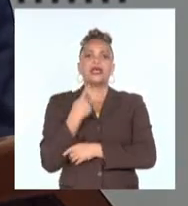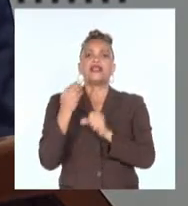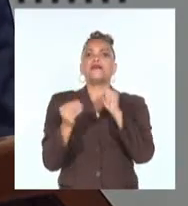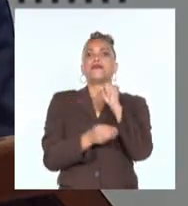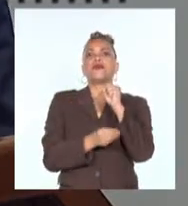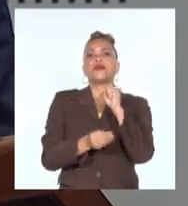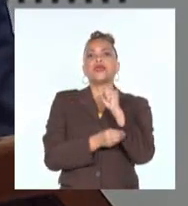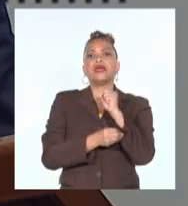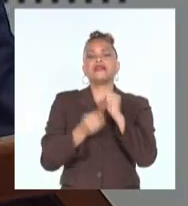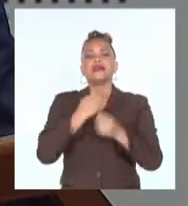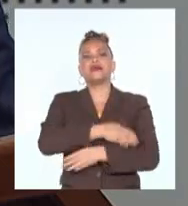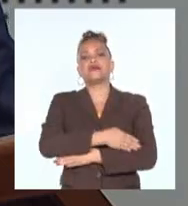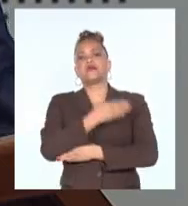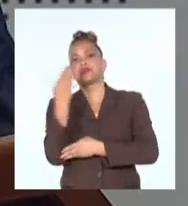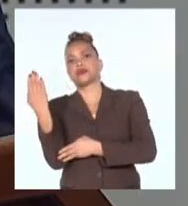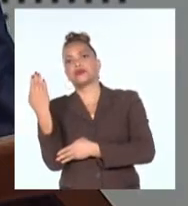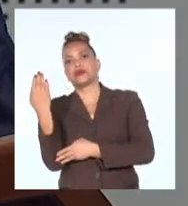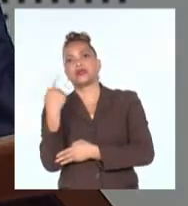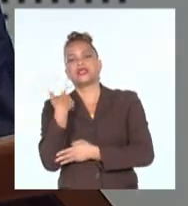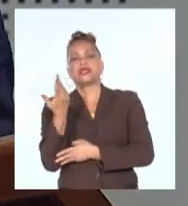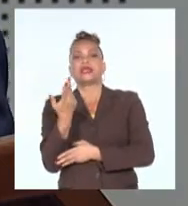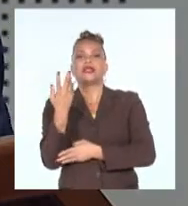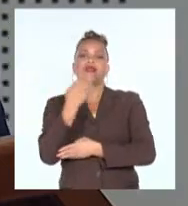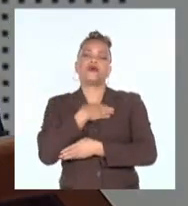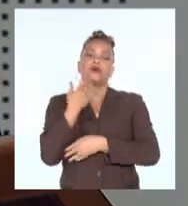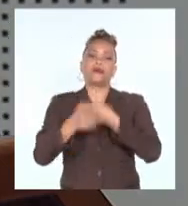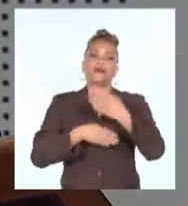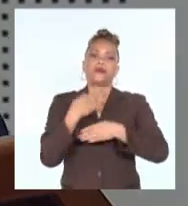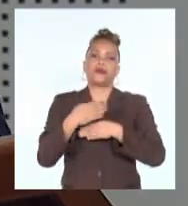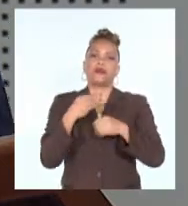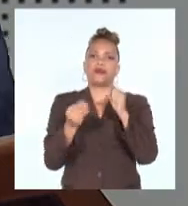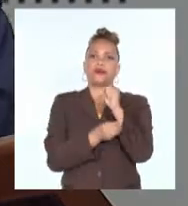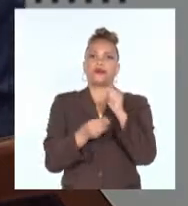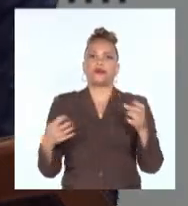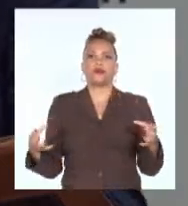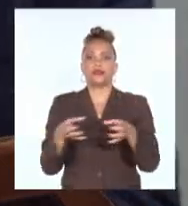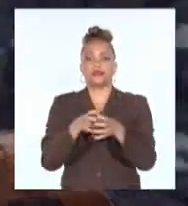de desbloquear nuestro gran potencial colectivo. Muchas gracias.